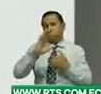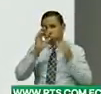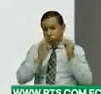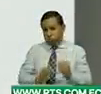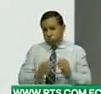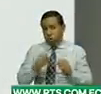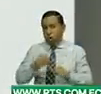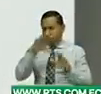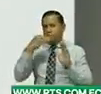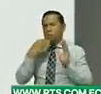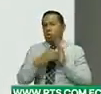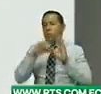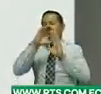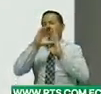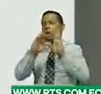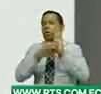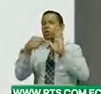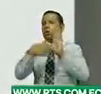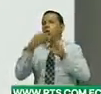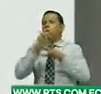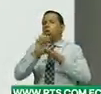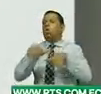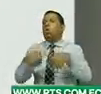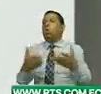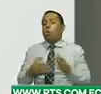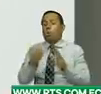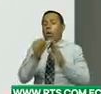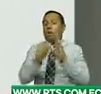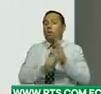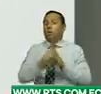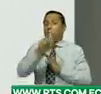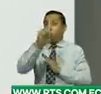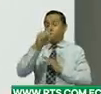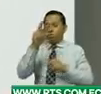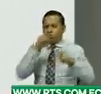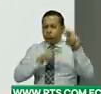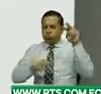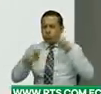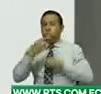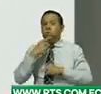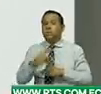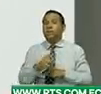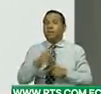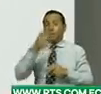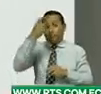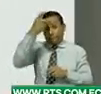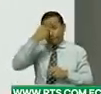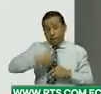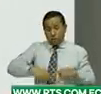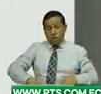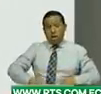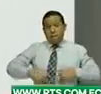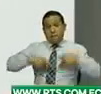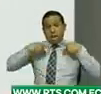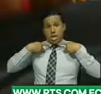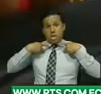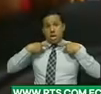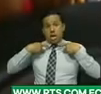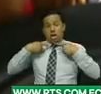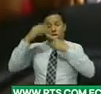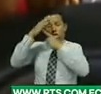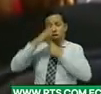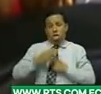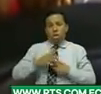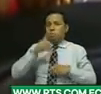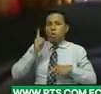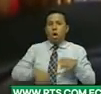de Ecuador, donde claramente se indica que en derecho a la inviolabilidad de la vida no habrá pena de muerte. El